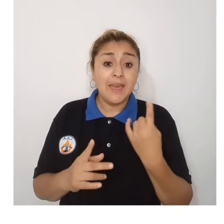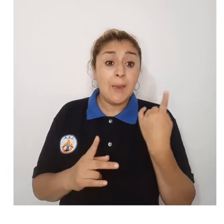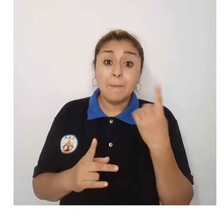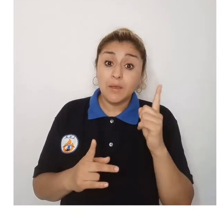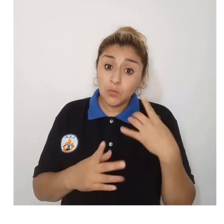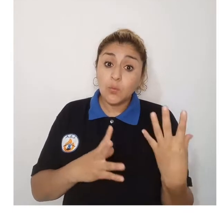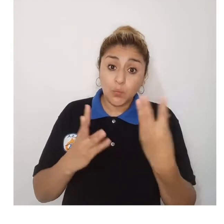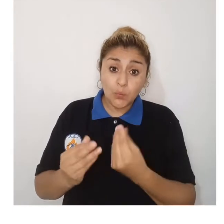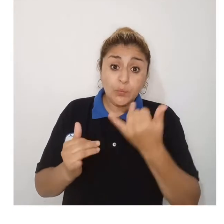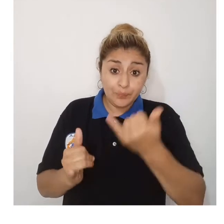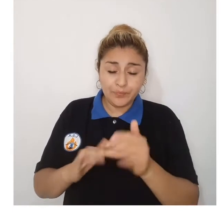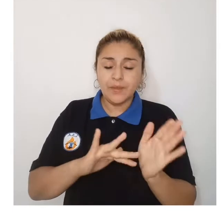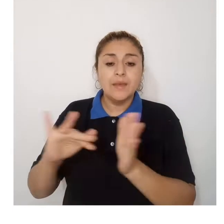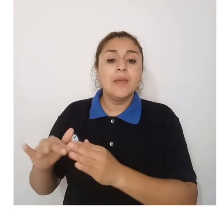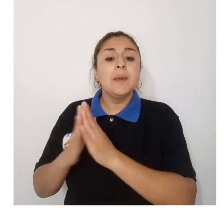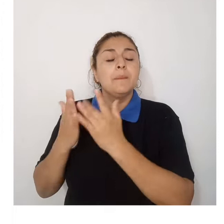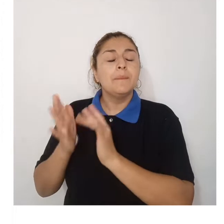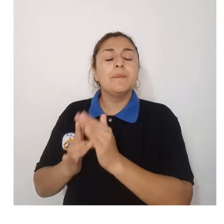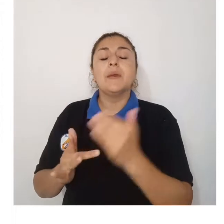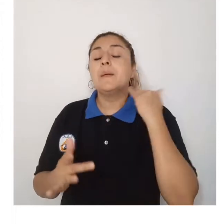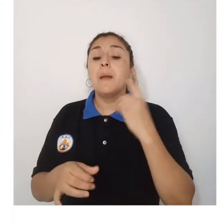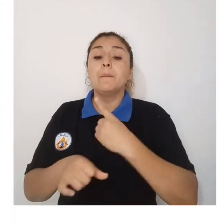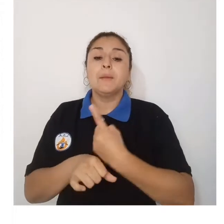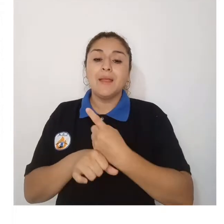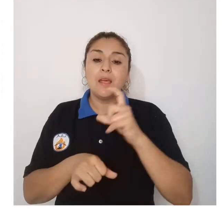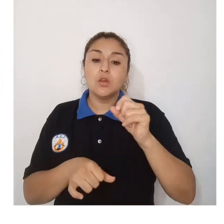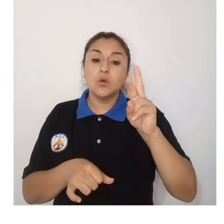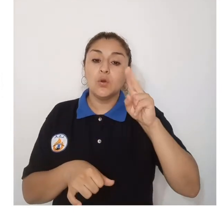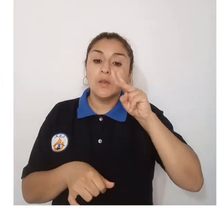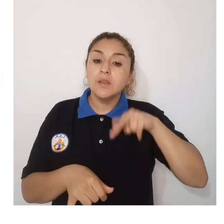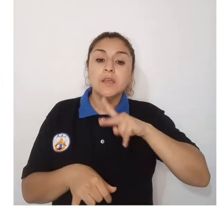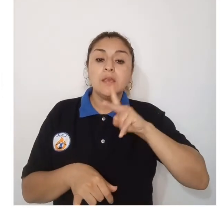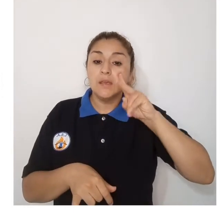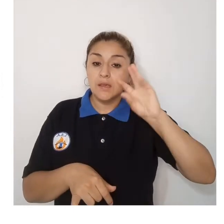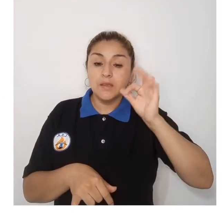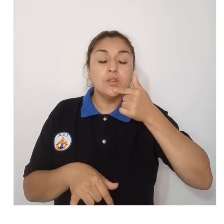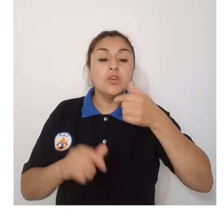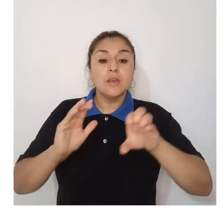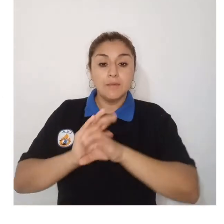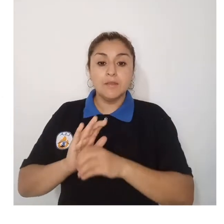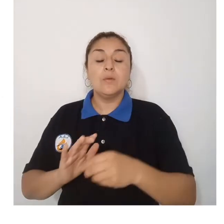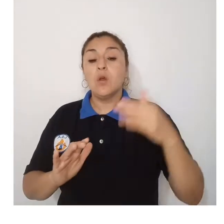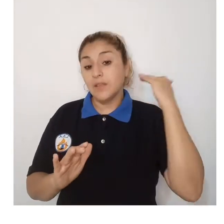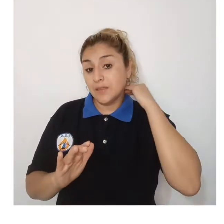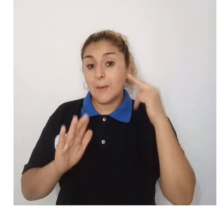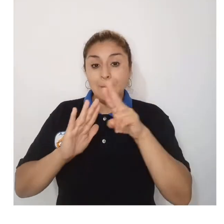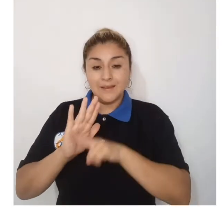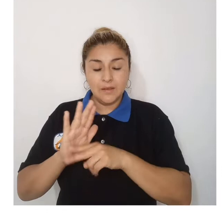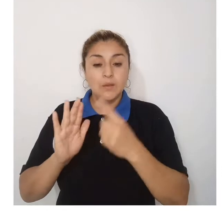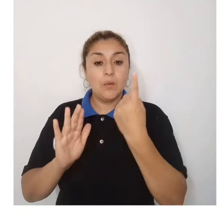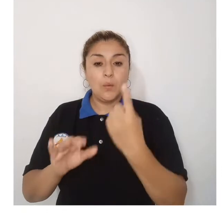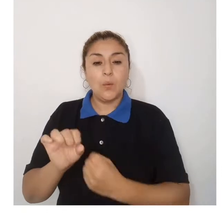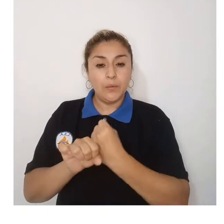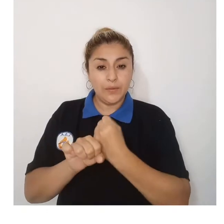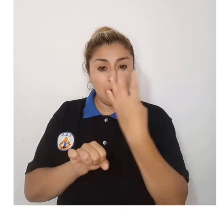en 1ª corintios 16 1 al 4 1ª de corintios 16 1 al 4 dice